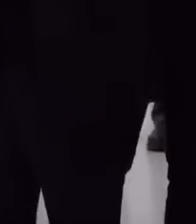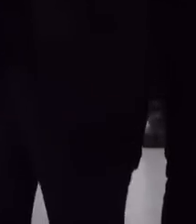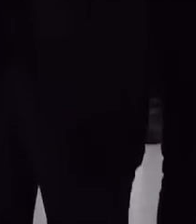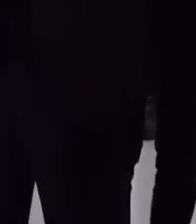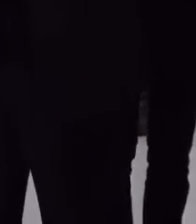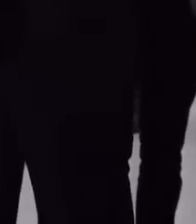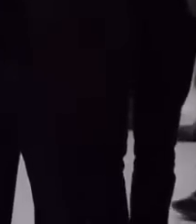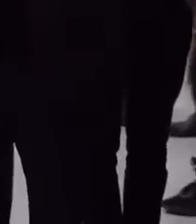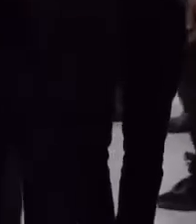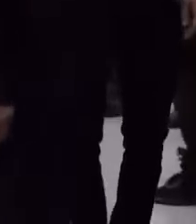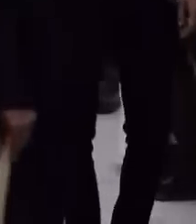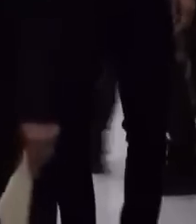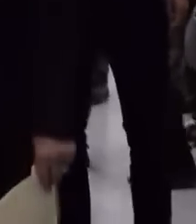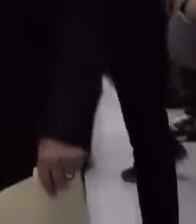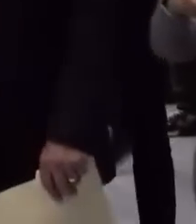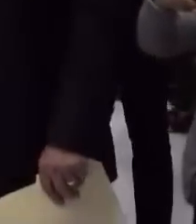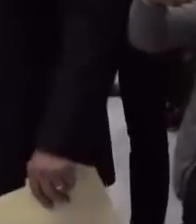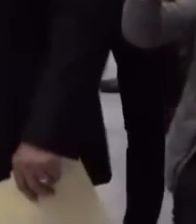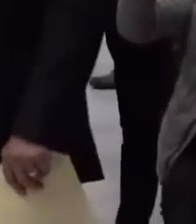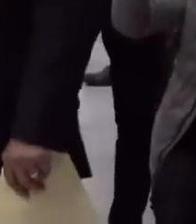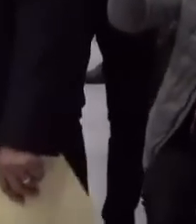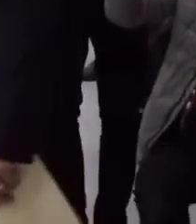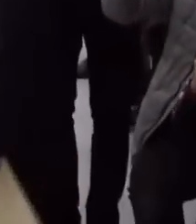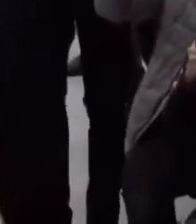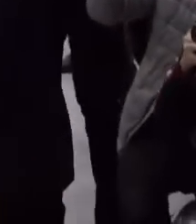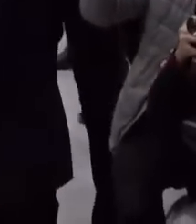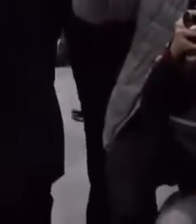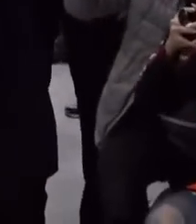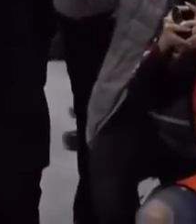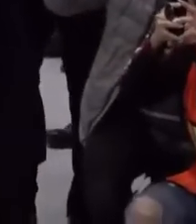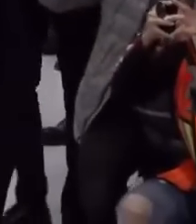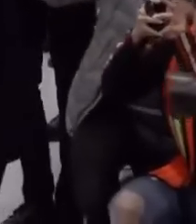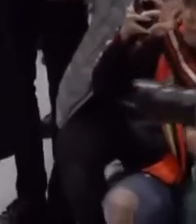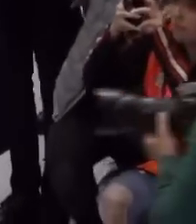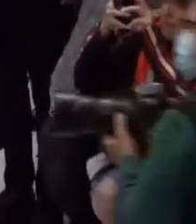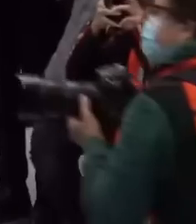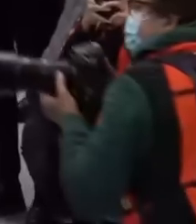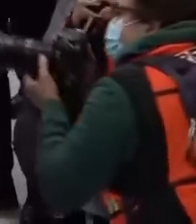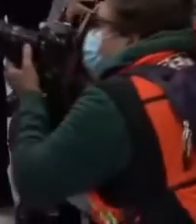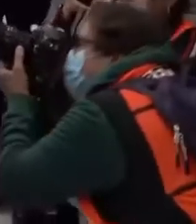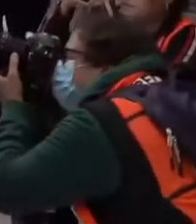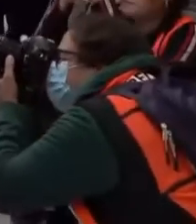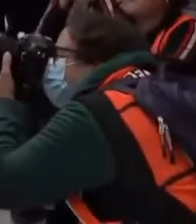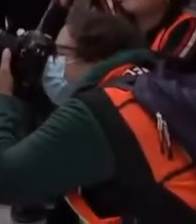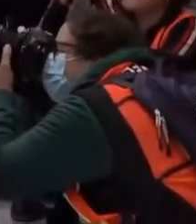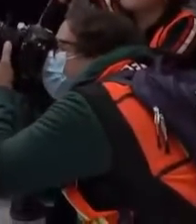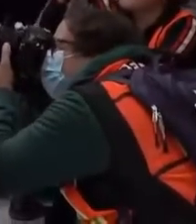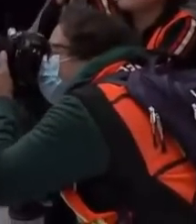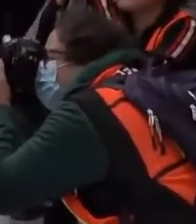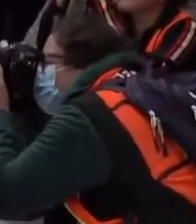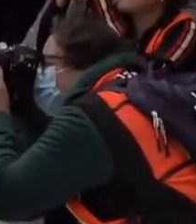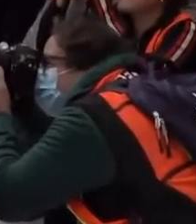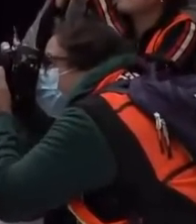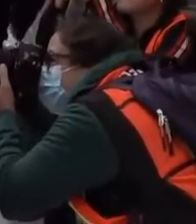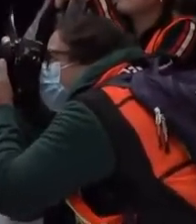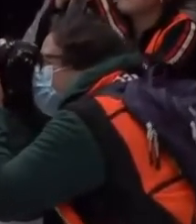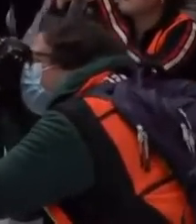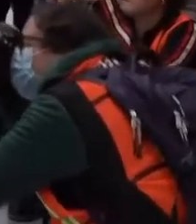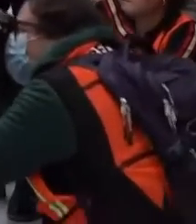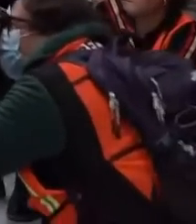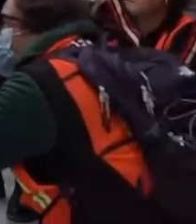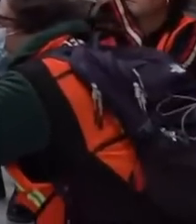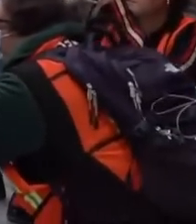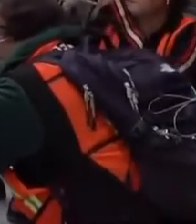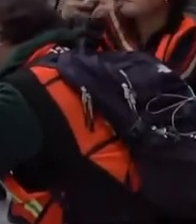de azufre, SF6, se le dice, y básicamente son tubos. Si recordamos las grandes subestaciones,